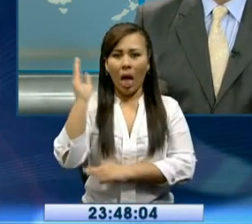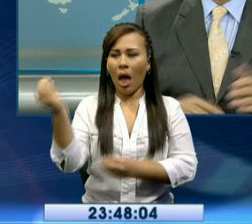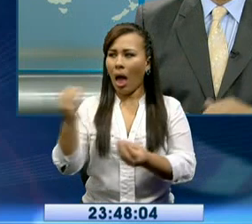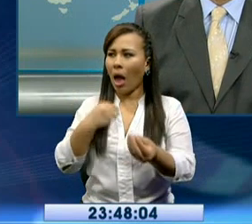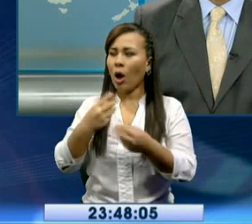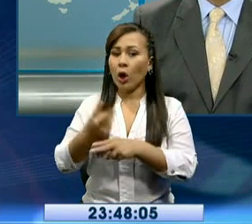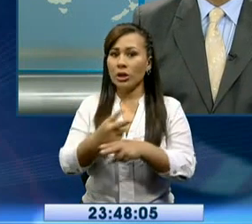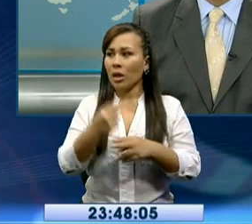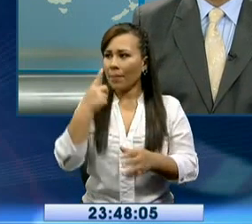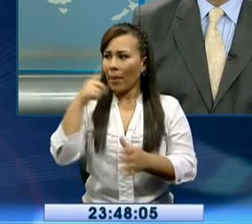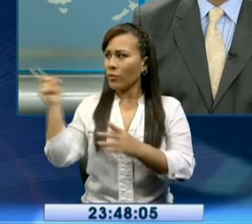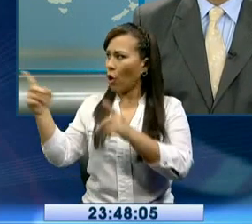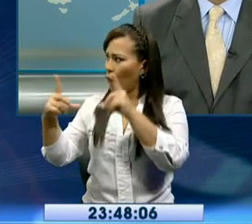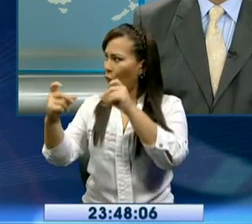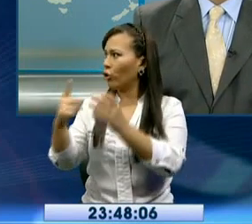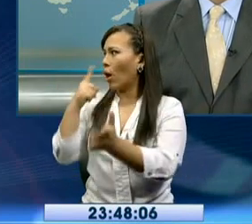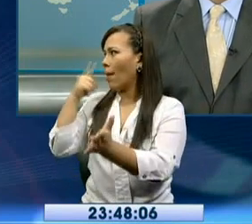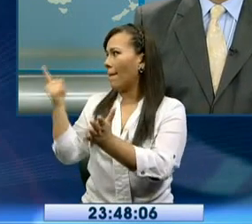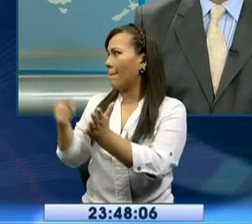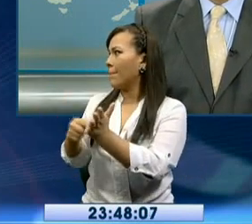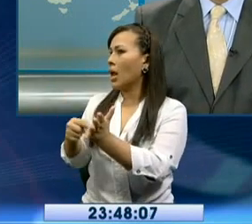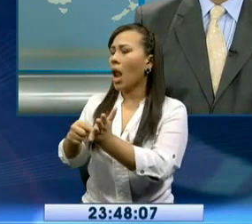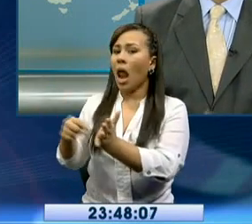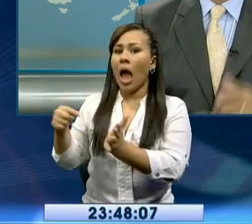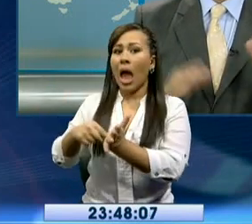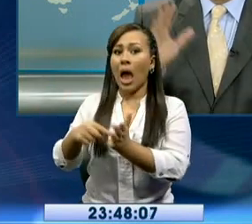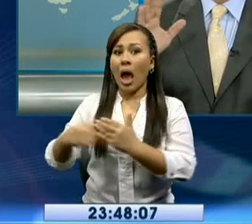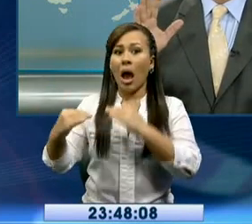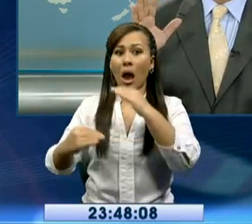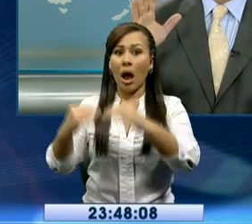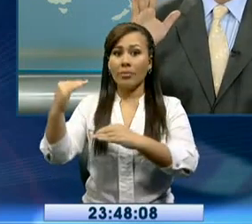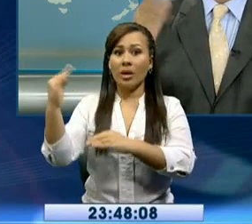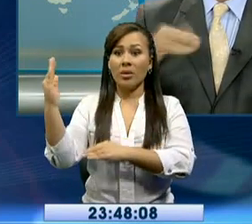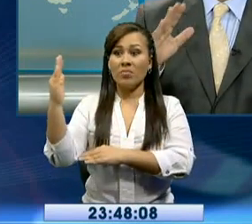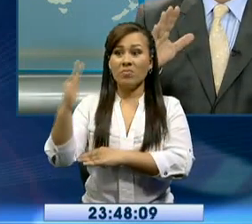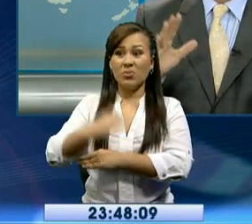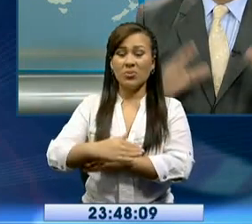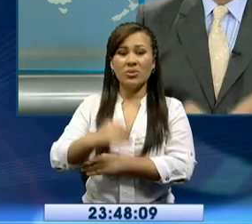este es un edificio potencialmente peligro para caer, y parece,